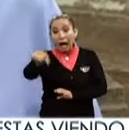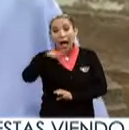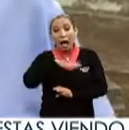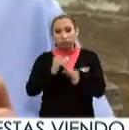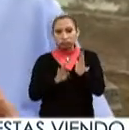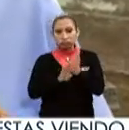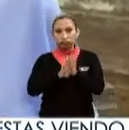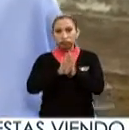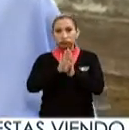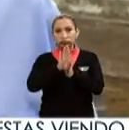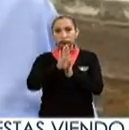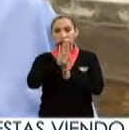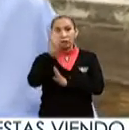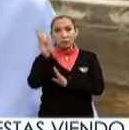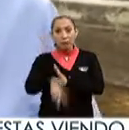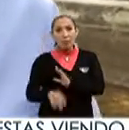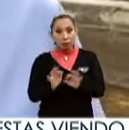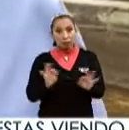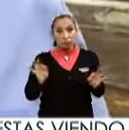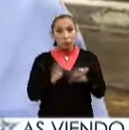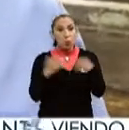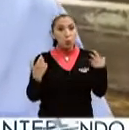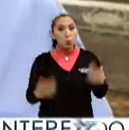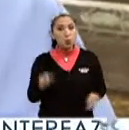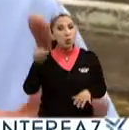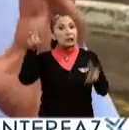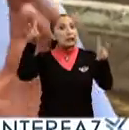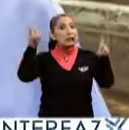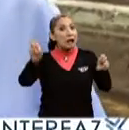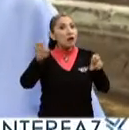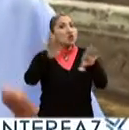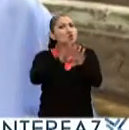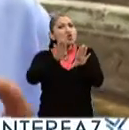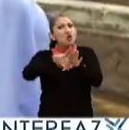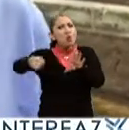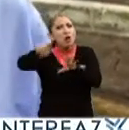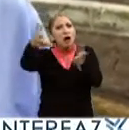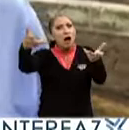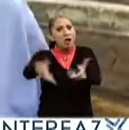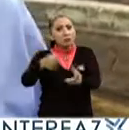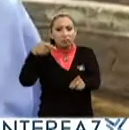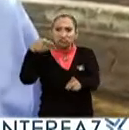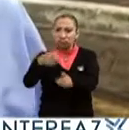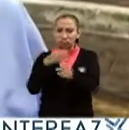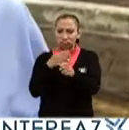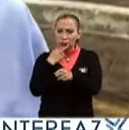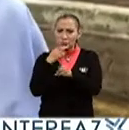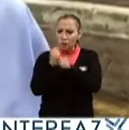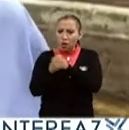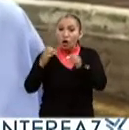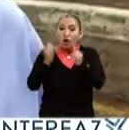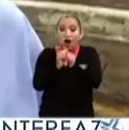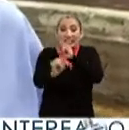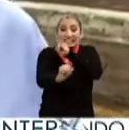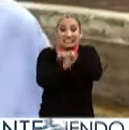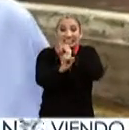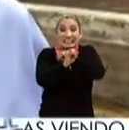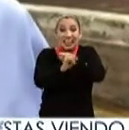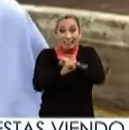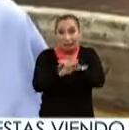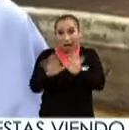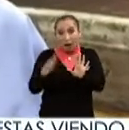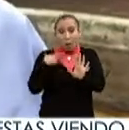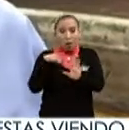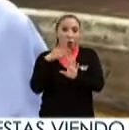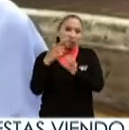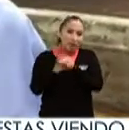un crecimiento realmente importante en materia de cómo han logrado fijar a través de los medios electrónicos, como